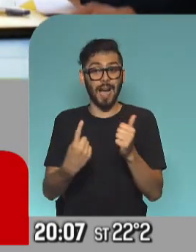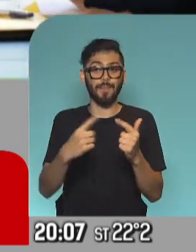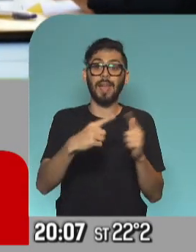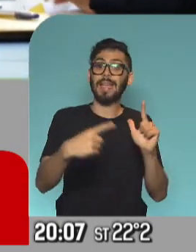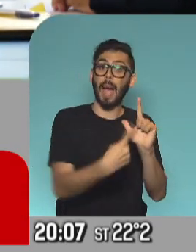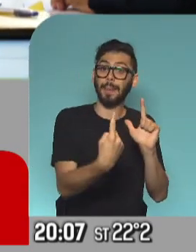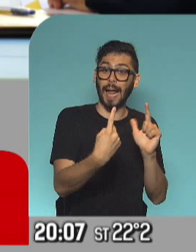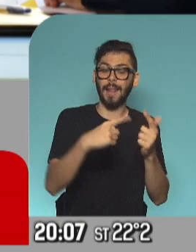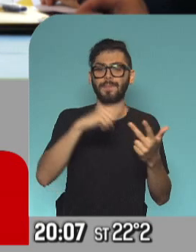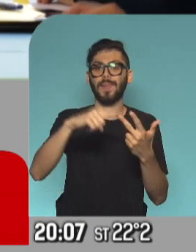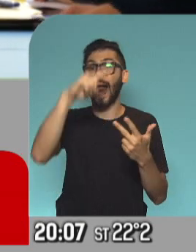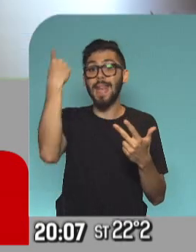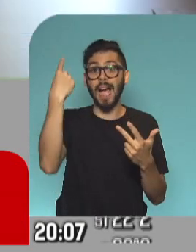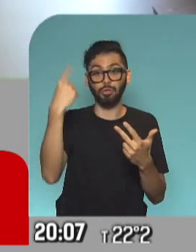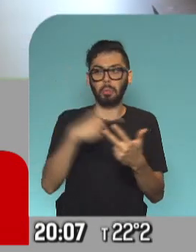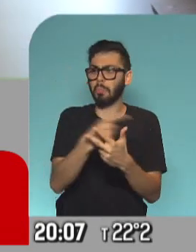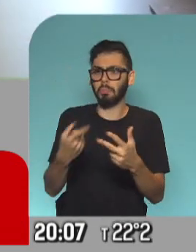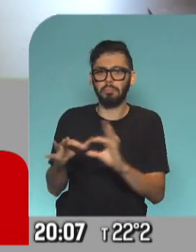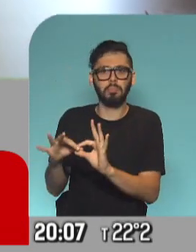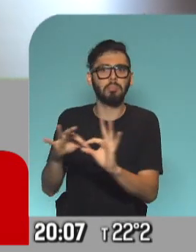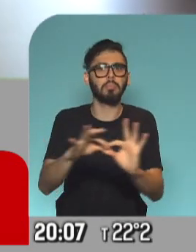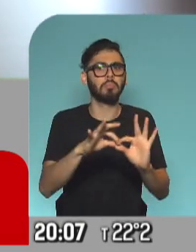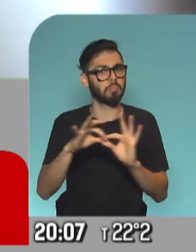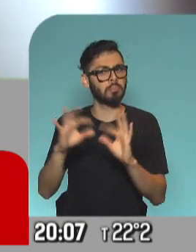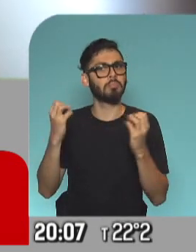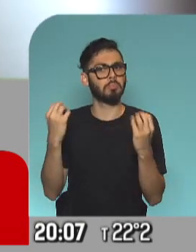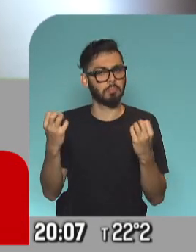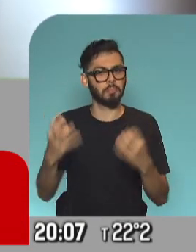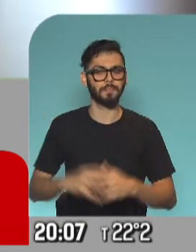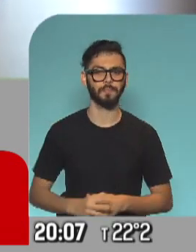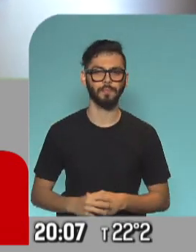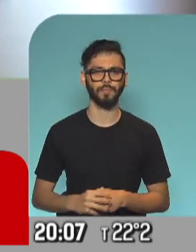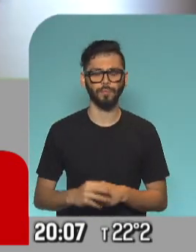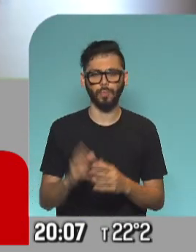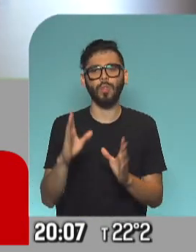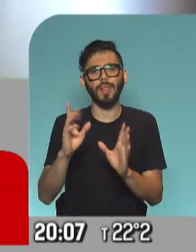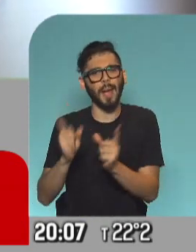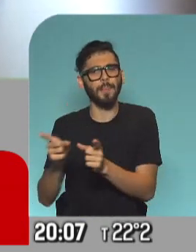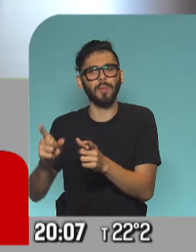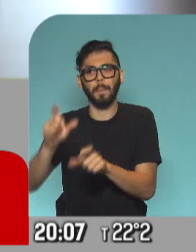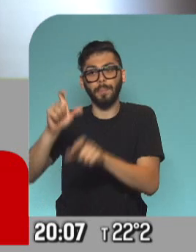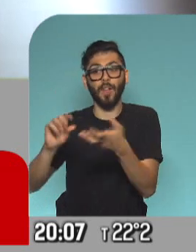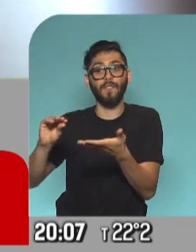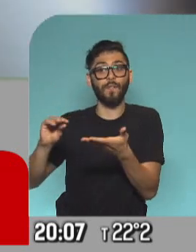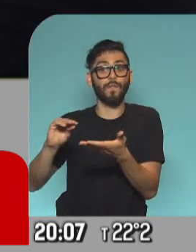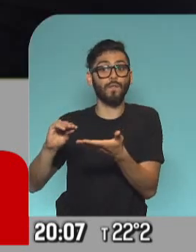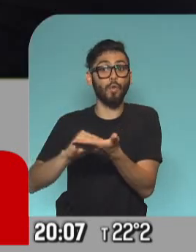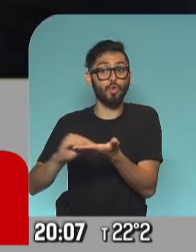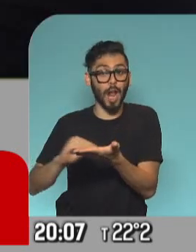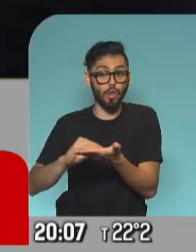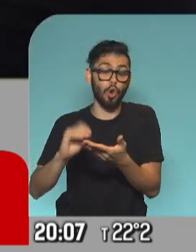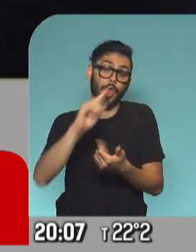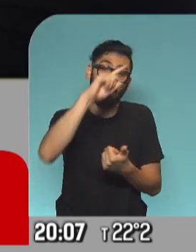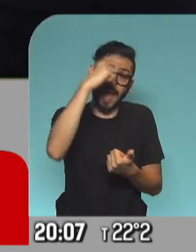hablábamos de 3 puntos, ¿no? Por un lado, seguramente, así como se dio, los funcionarios,